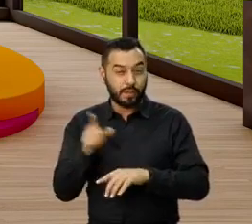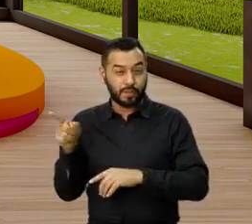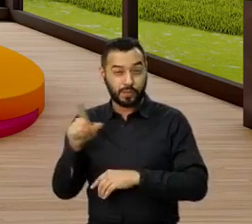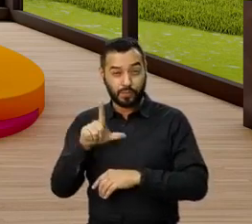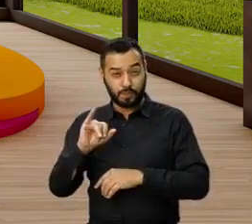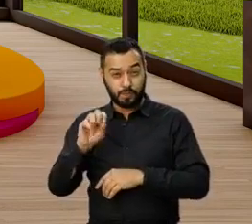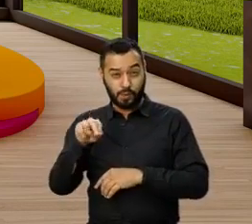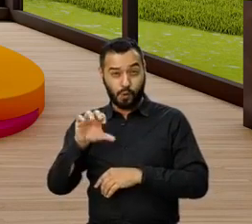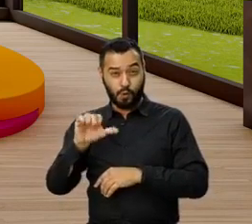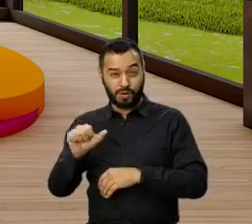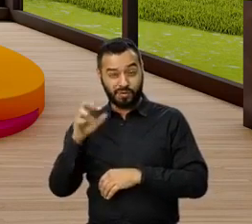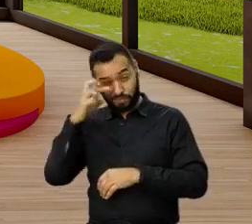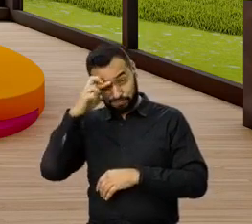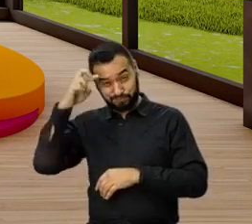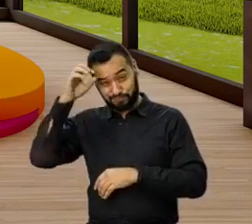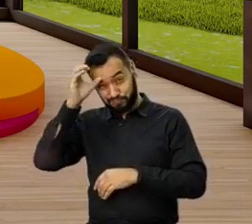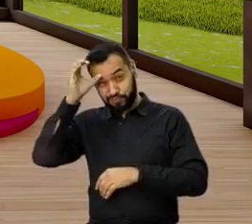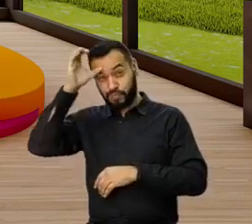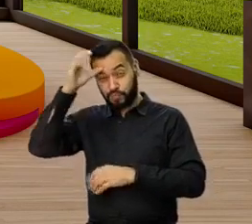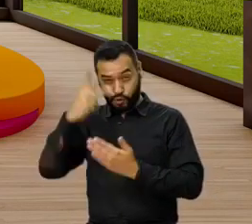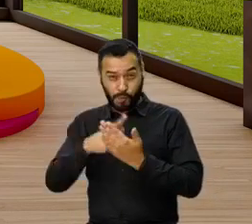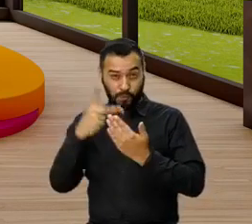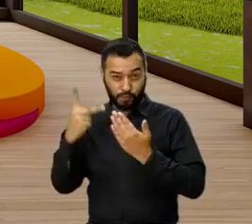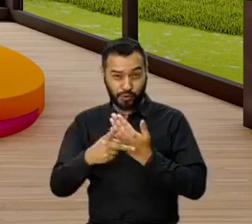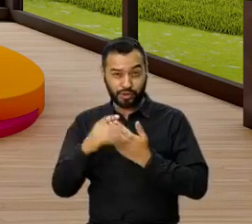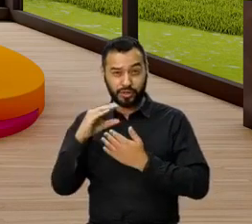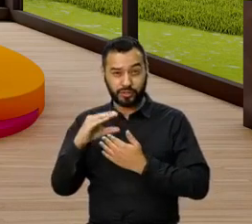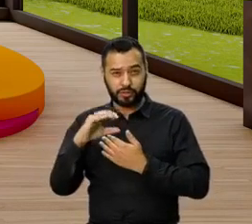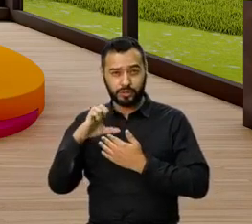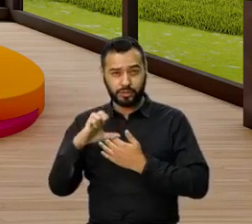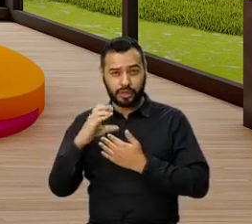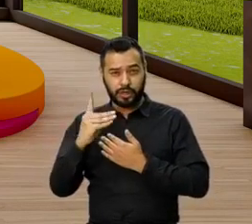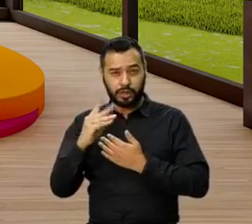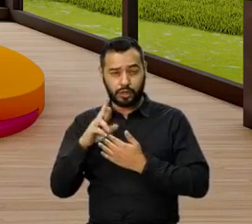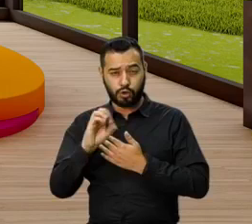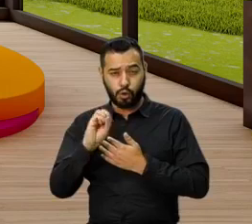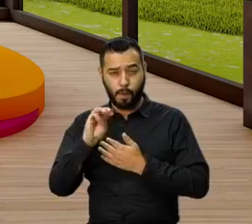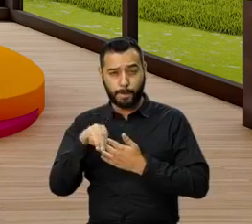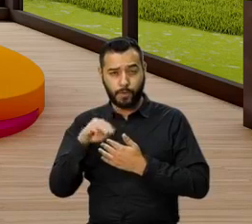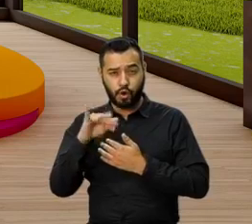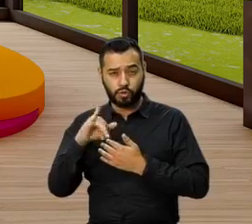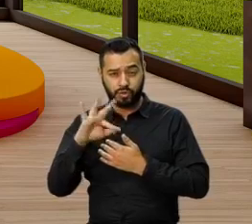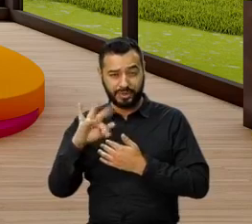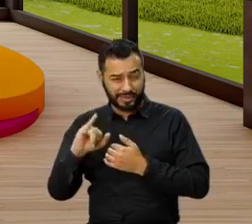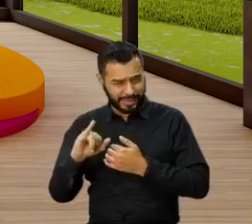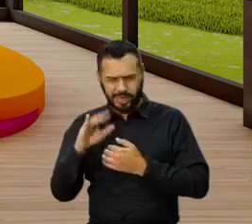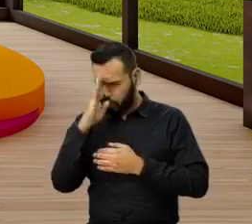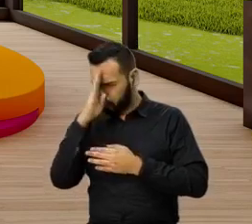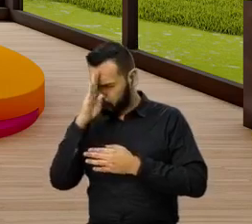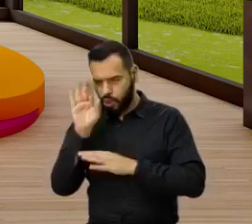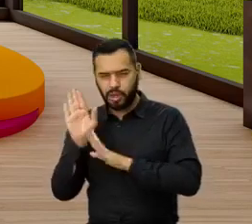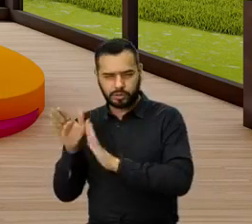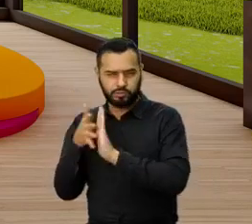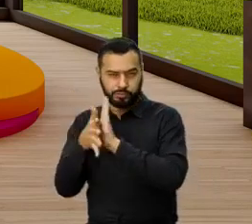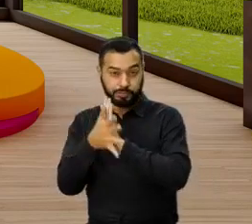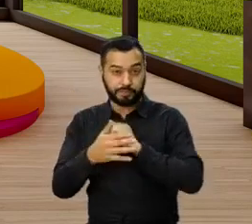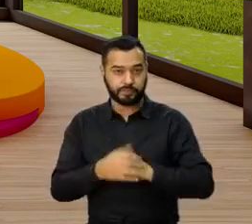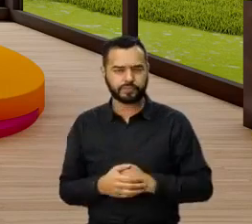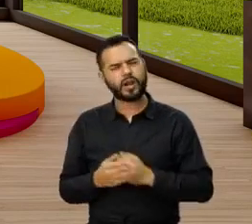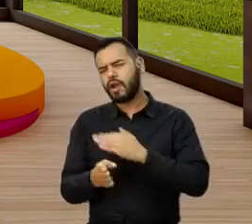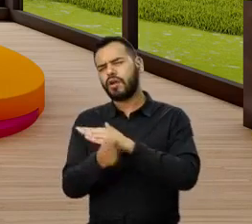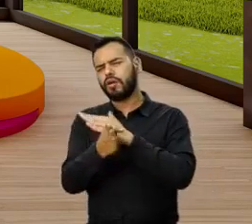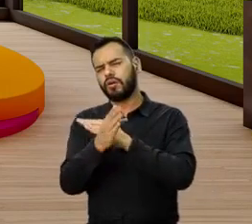lina nuestra experta en este proyecto de cedro mont y nos va a aclarar todas estas dudas bueno linda